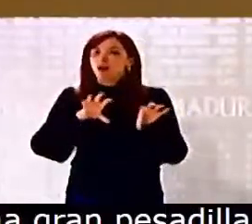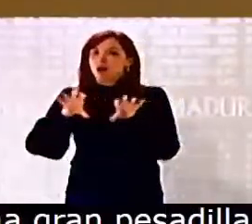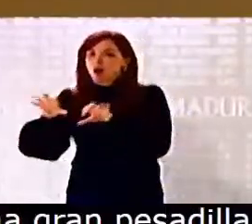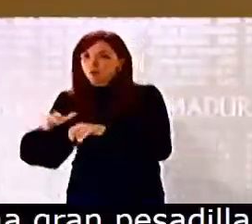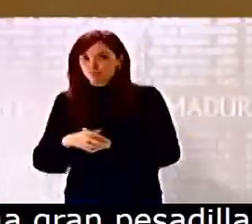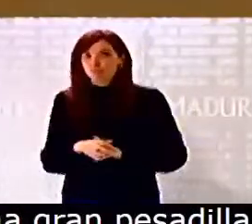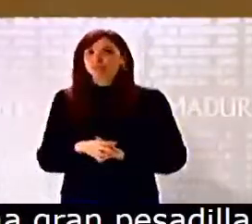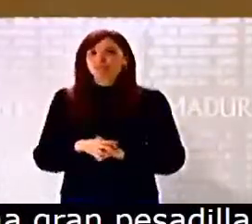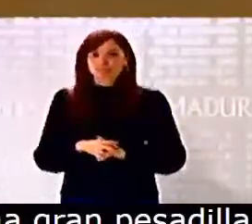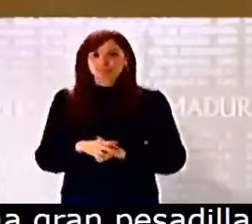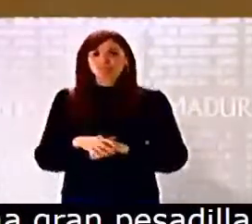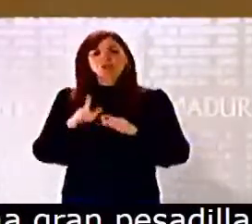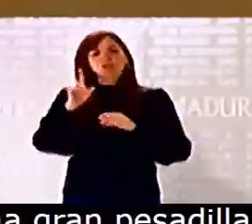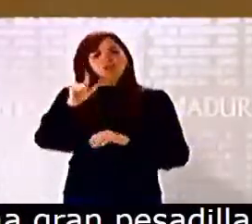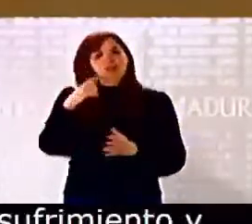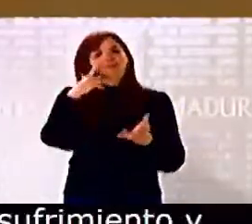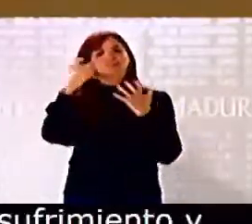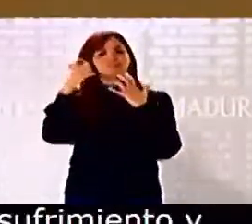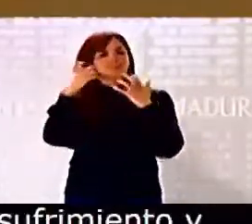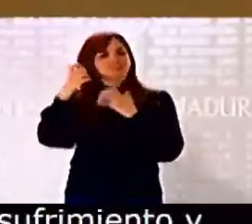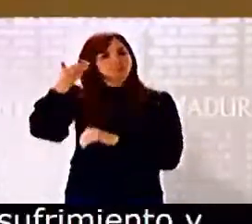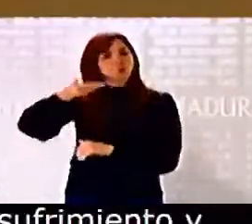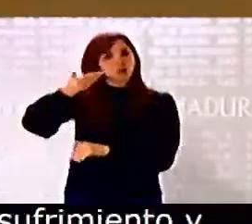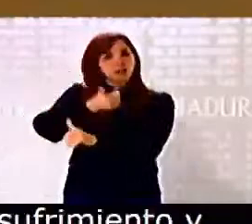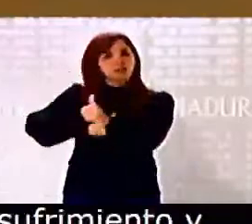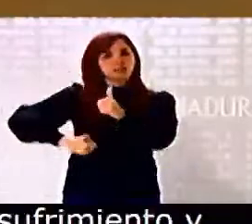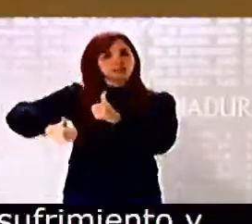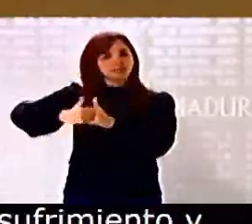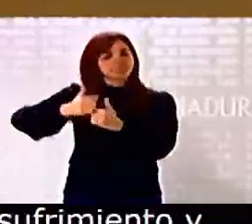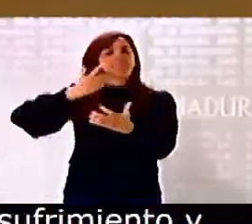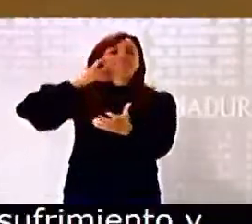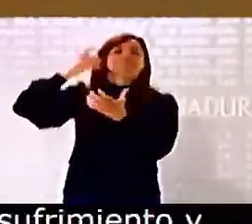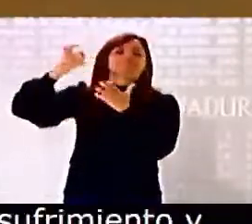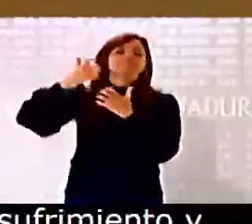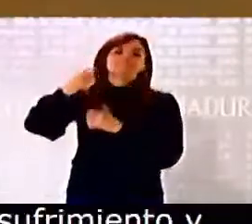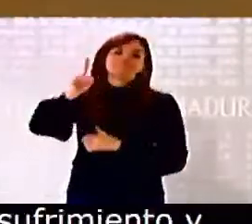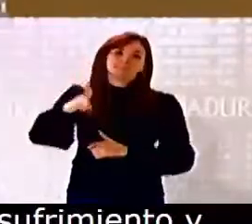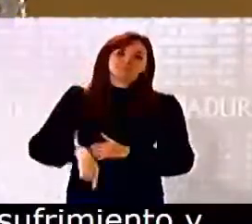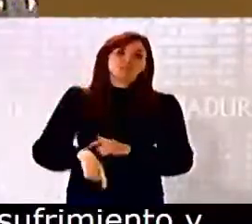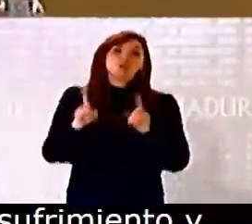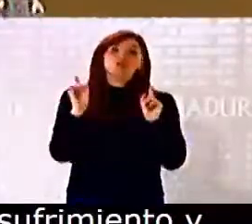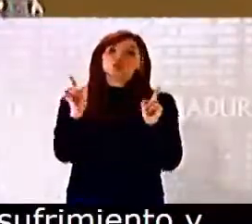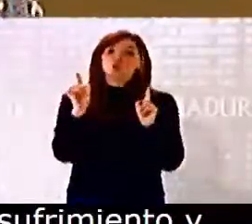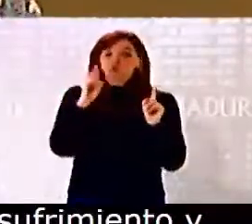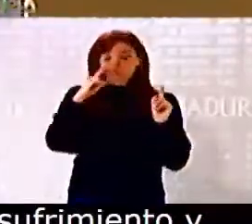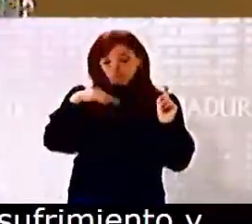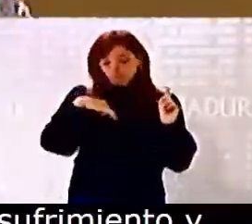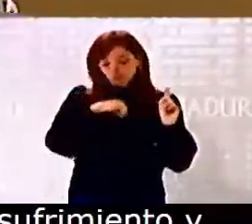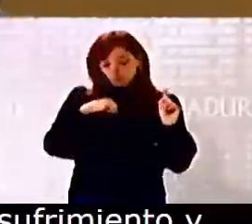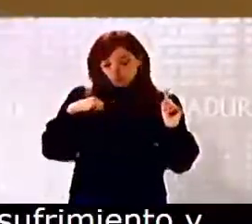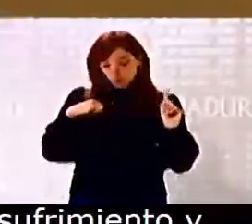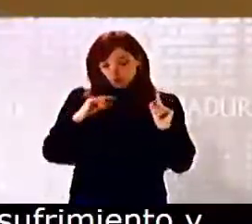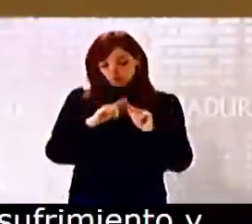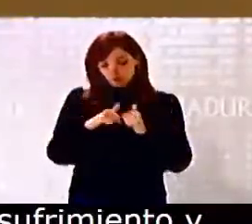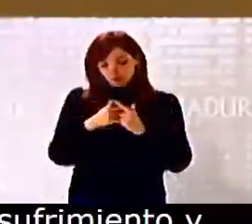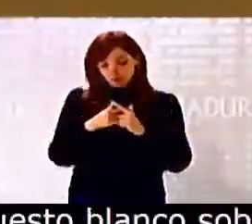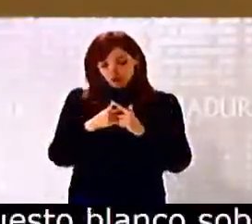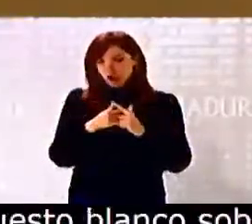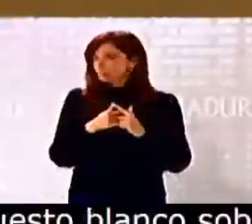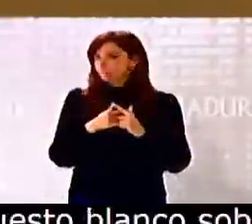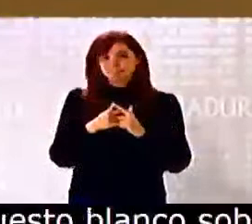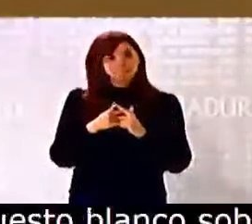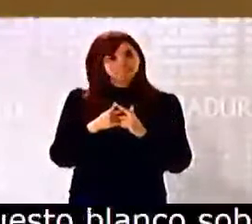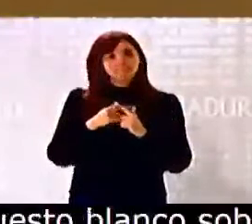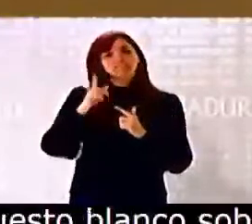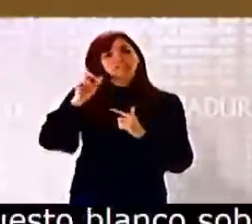también ha puesto blanco sobre negro lo que es verdaderamente importante, no solo desde una óptica individual o familiar que pudiéramos tener como